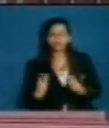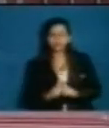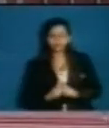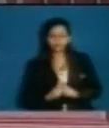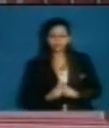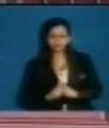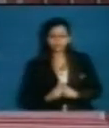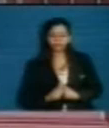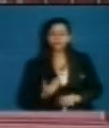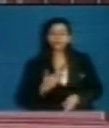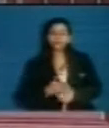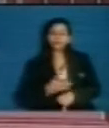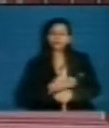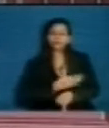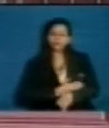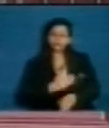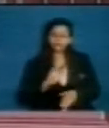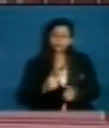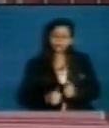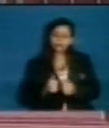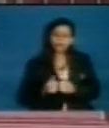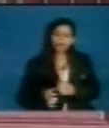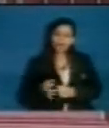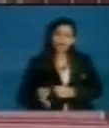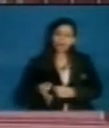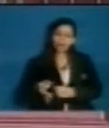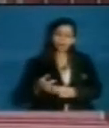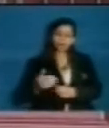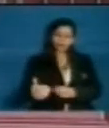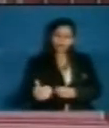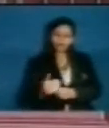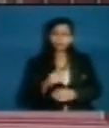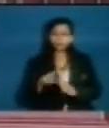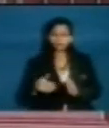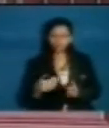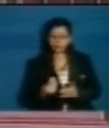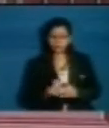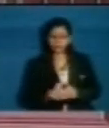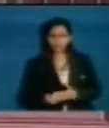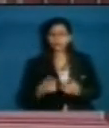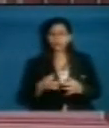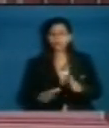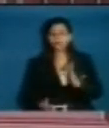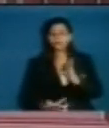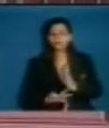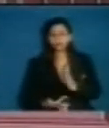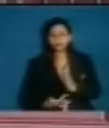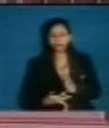de avances en el terreno humano, tecnológico,